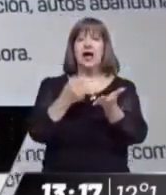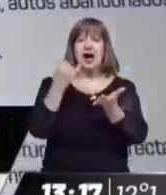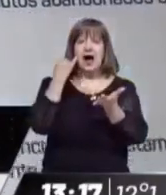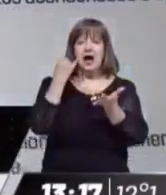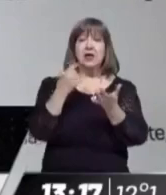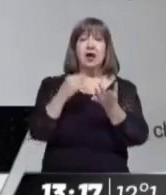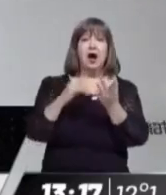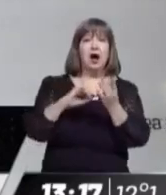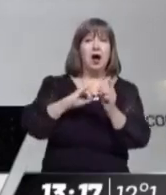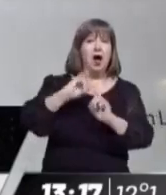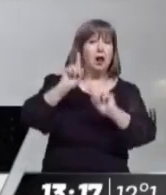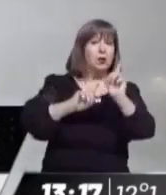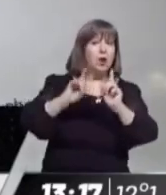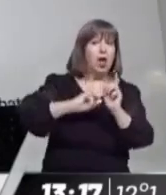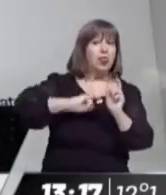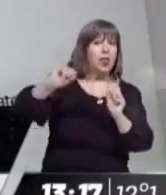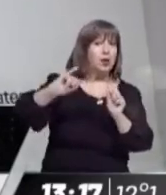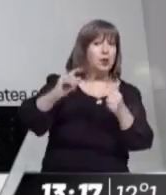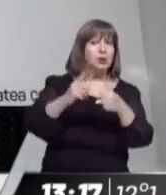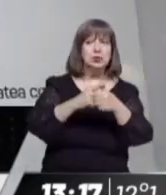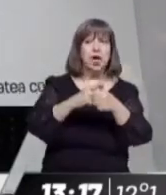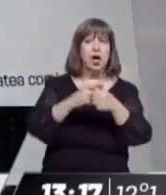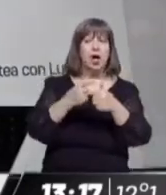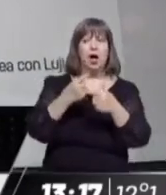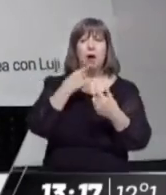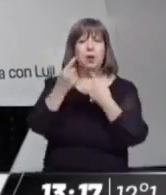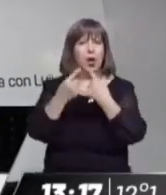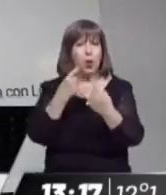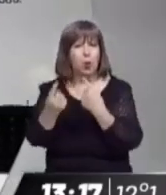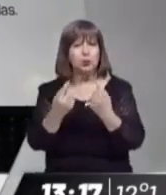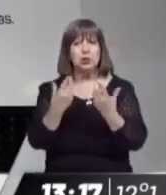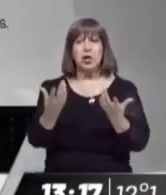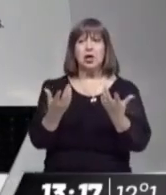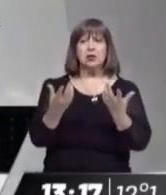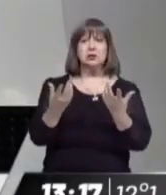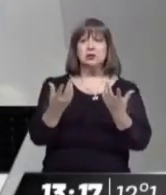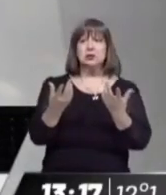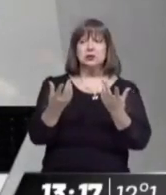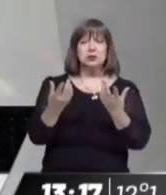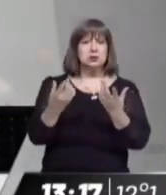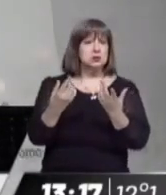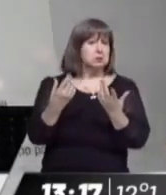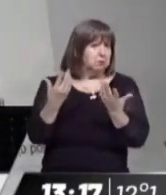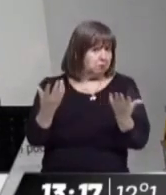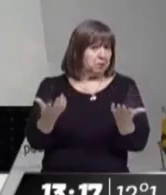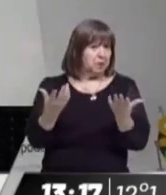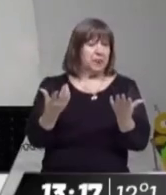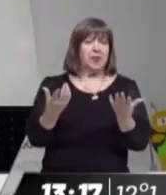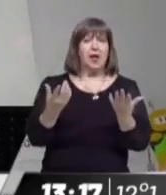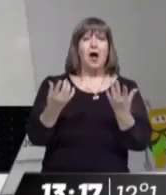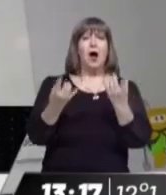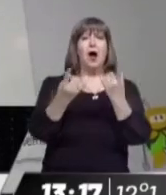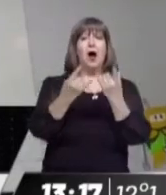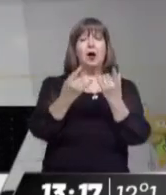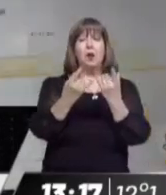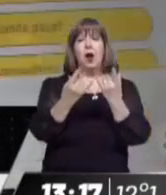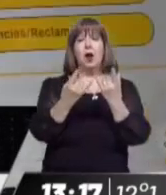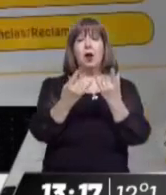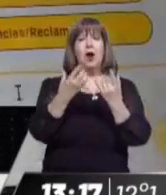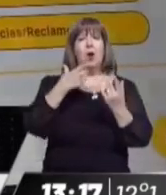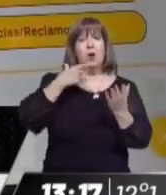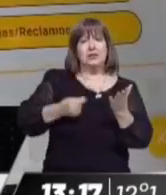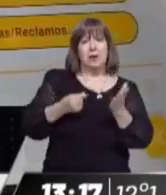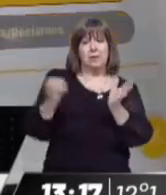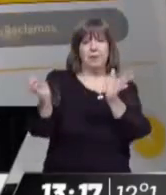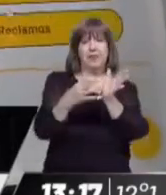de denuncias y reclamos como también sugerencias que para hacerlo aún más práctico directamente te vincula con el WhatsApp y qué puedo reclamar acá por